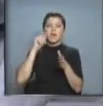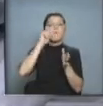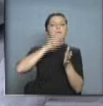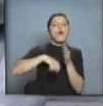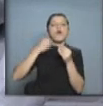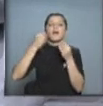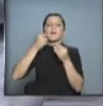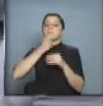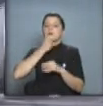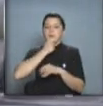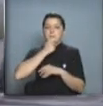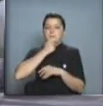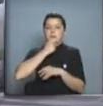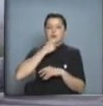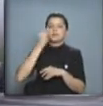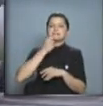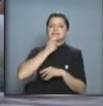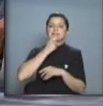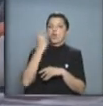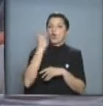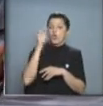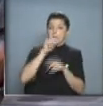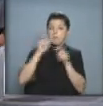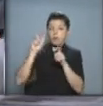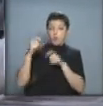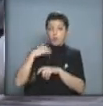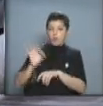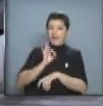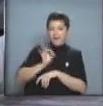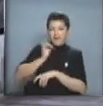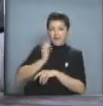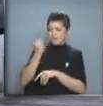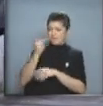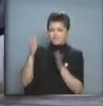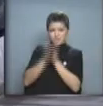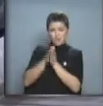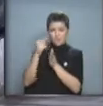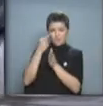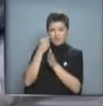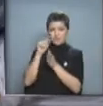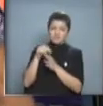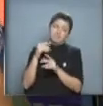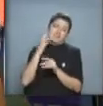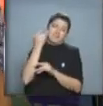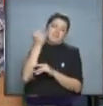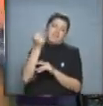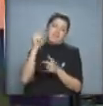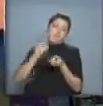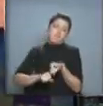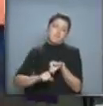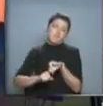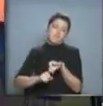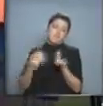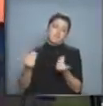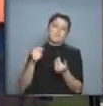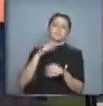matrimonio, todo eso, por ejemplo, yo creo que si dos personas viven juntas por mucho tiempo, ya puede ser un matrimonio eso. Tiene que ver eso también de que, bueno,